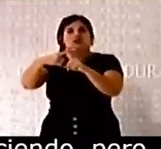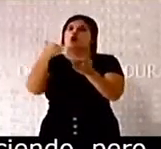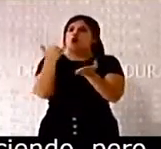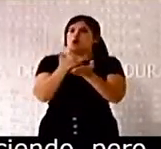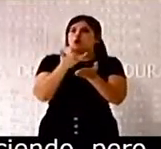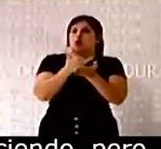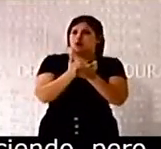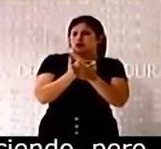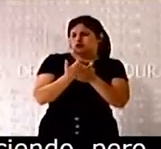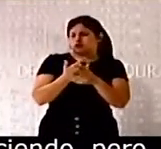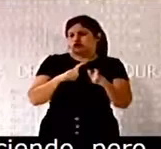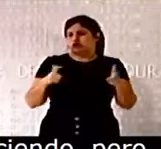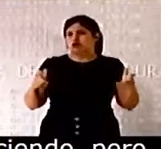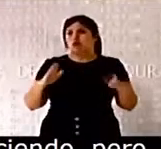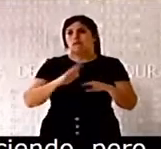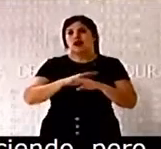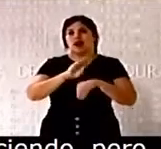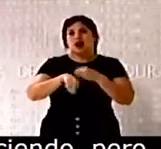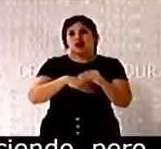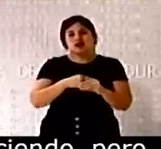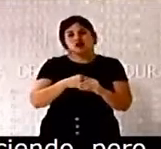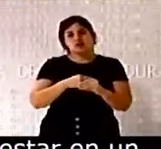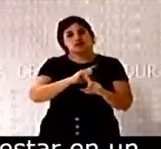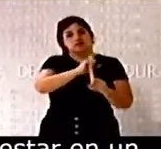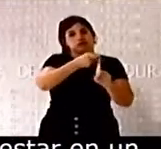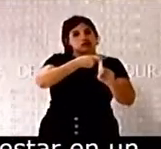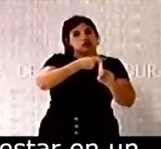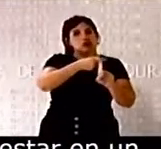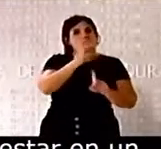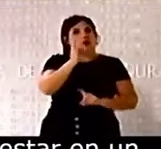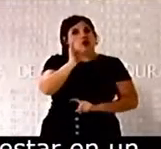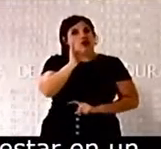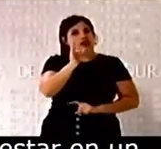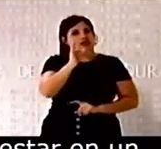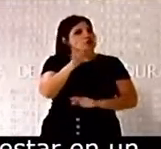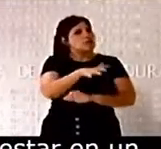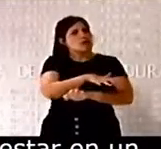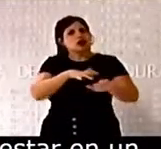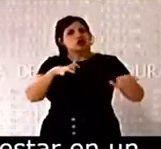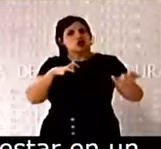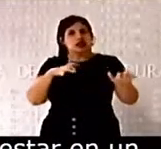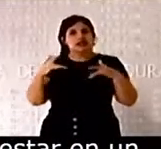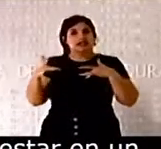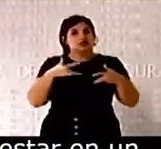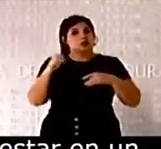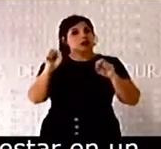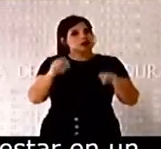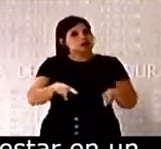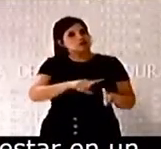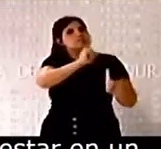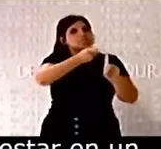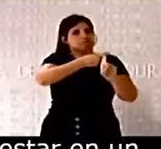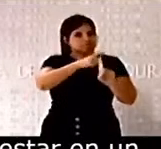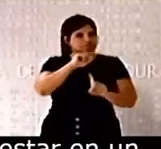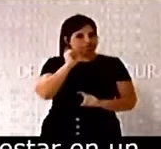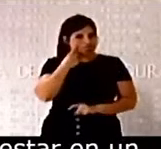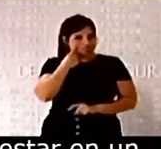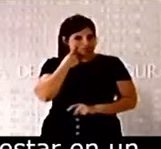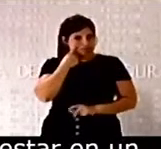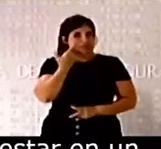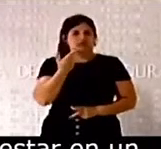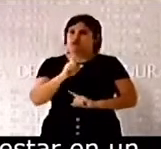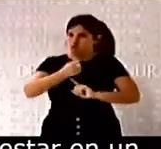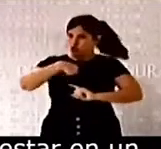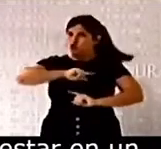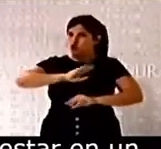en un porcentaje de positividad bajo y diagnosticar la mayoría de los casos de forma asintomática. Y eso es lo que hacemos